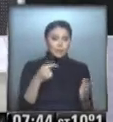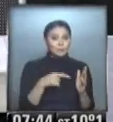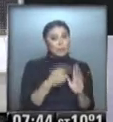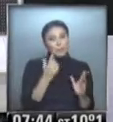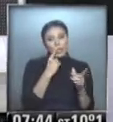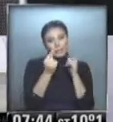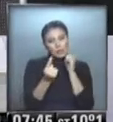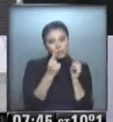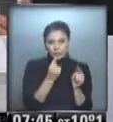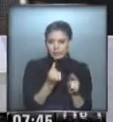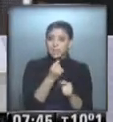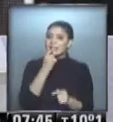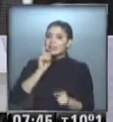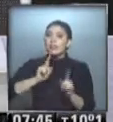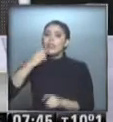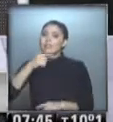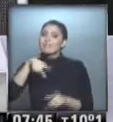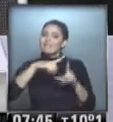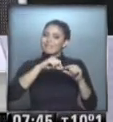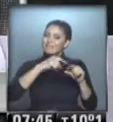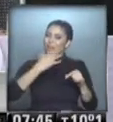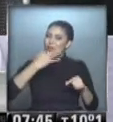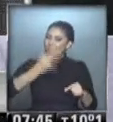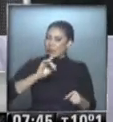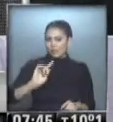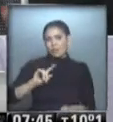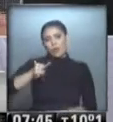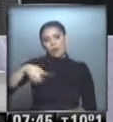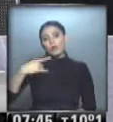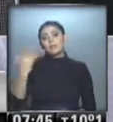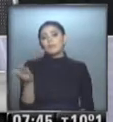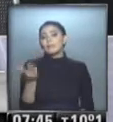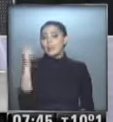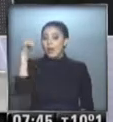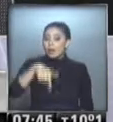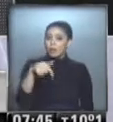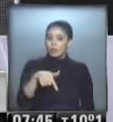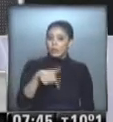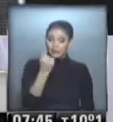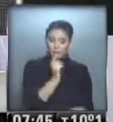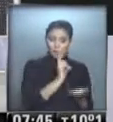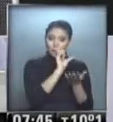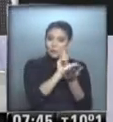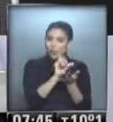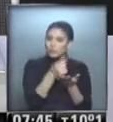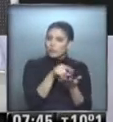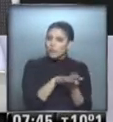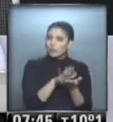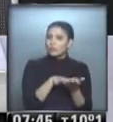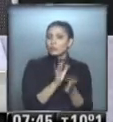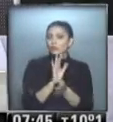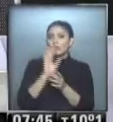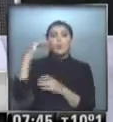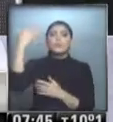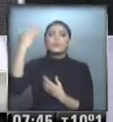cuestionado por aquellos que sostienen que este número no refleja la realidad en realidad para este caso para el presupuesto esto es simplemente una